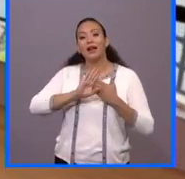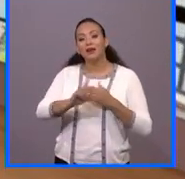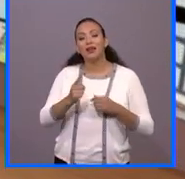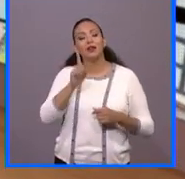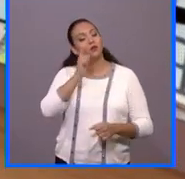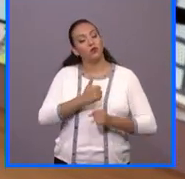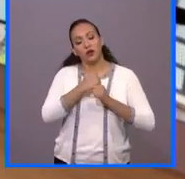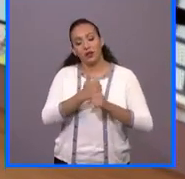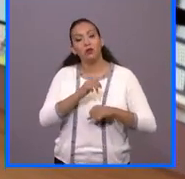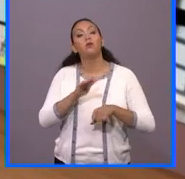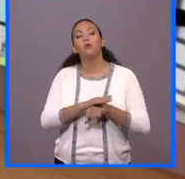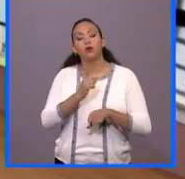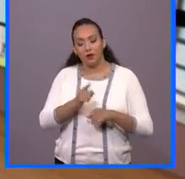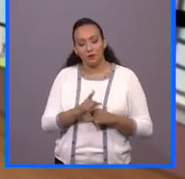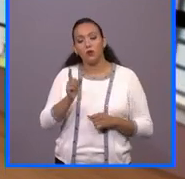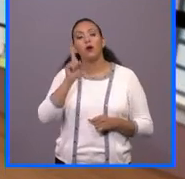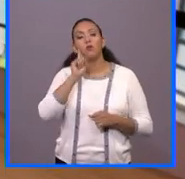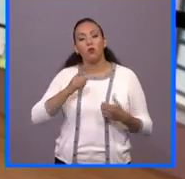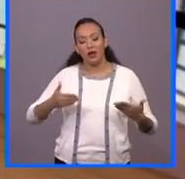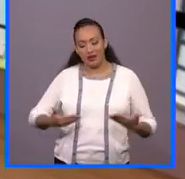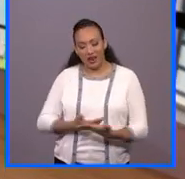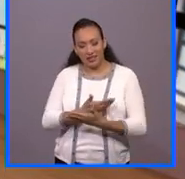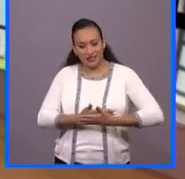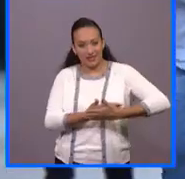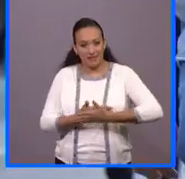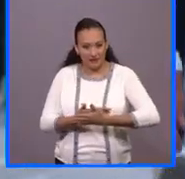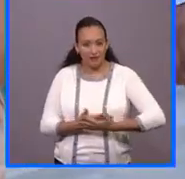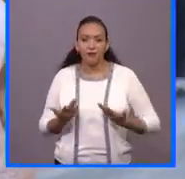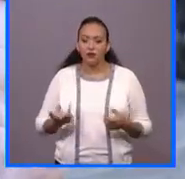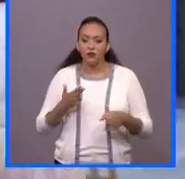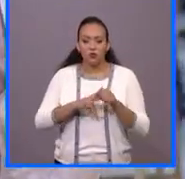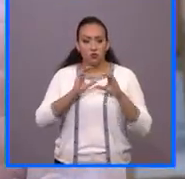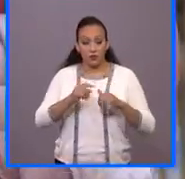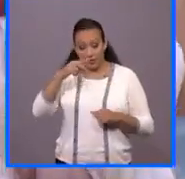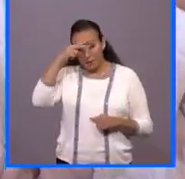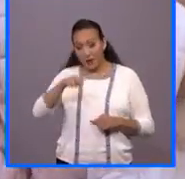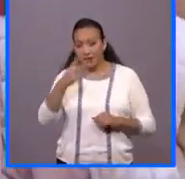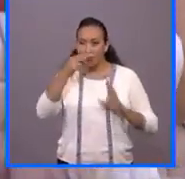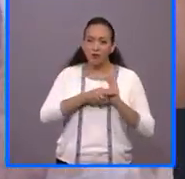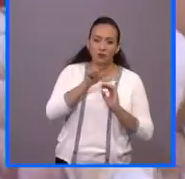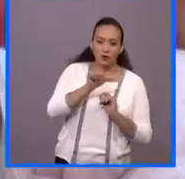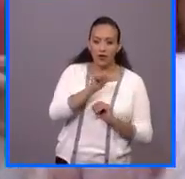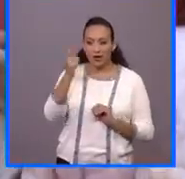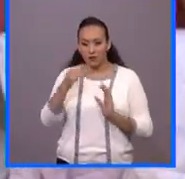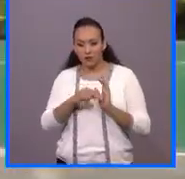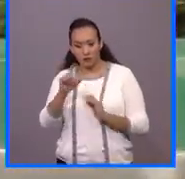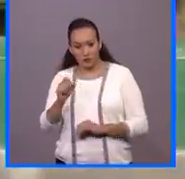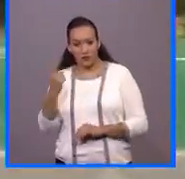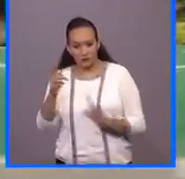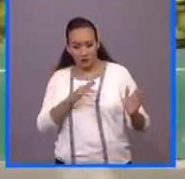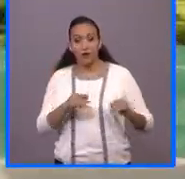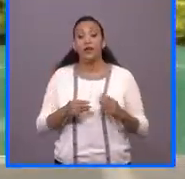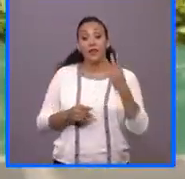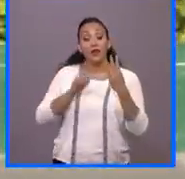obstétrica. Esto durante un diálogo organizado por la Corte. En México, entre 2017 y 2021, 1